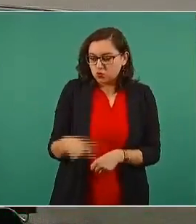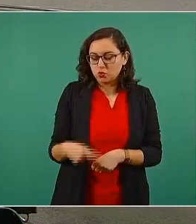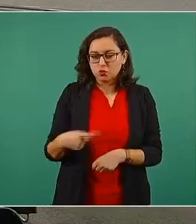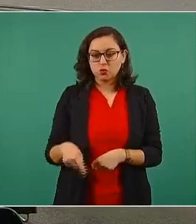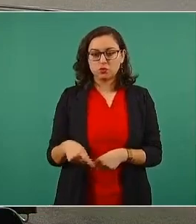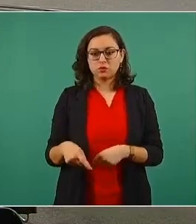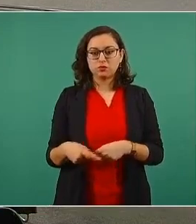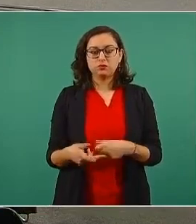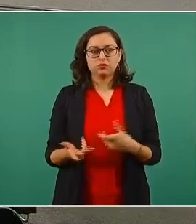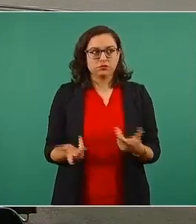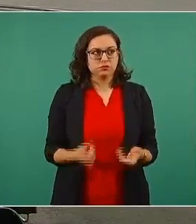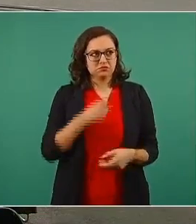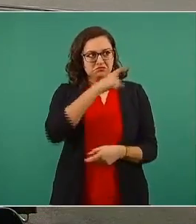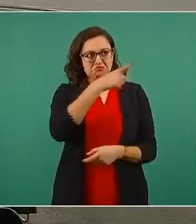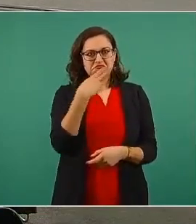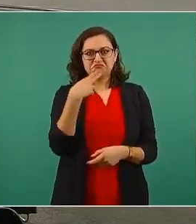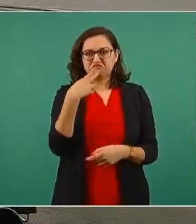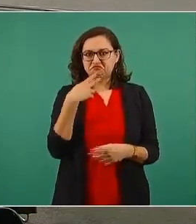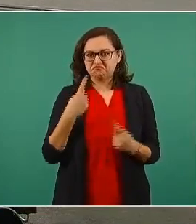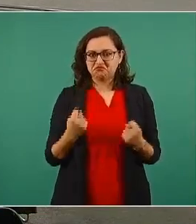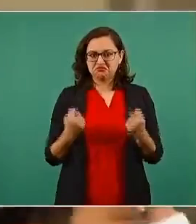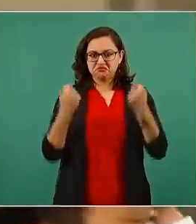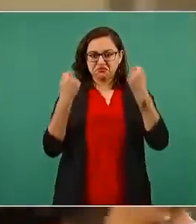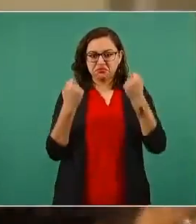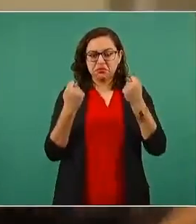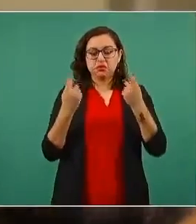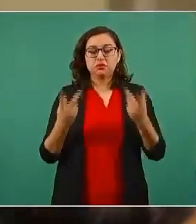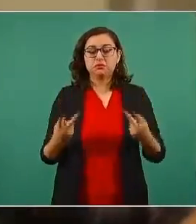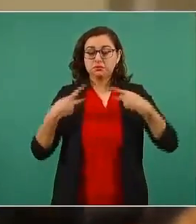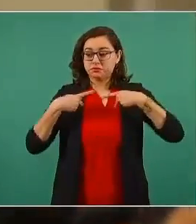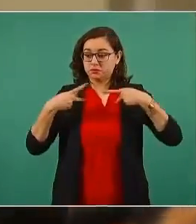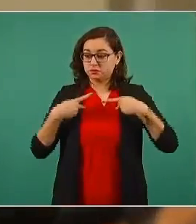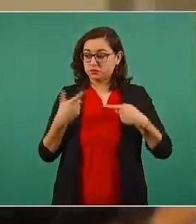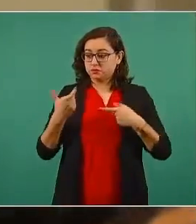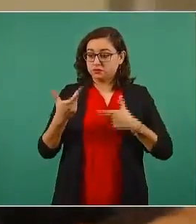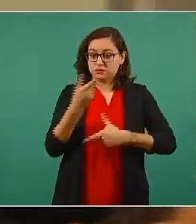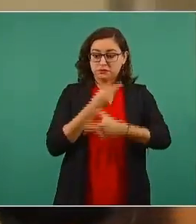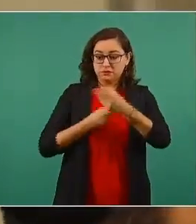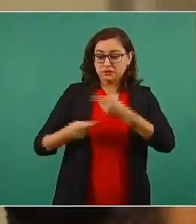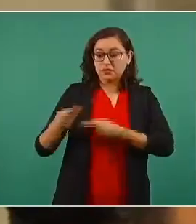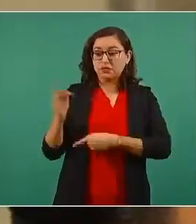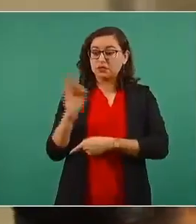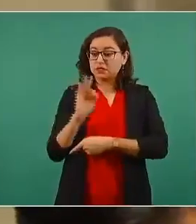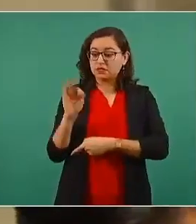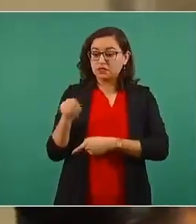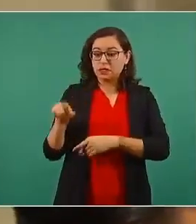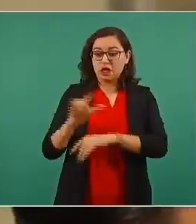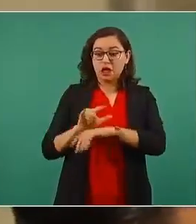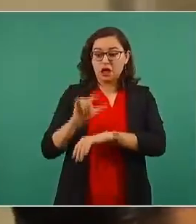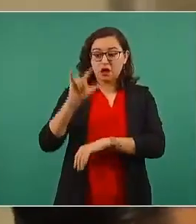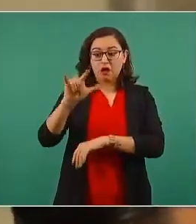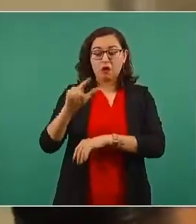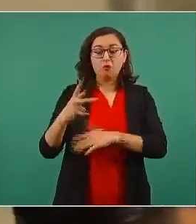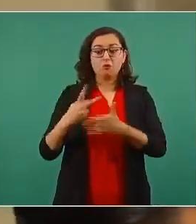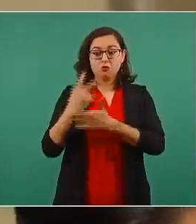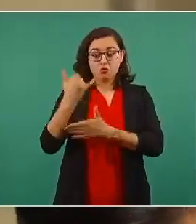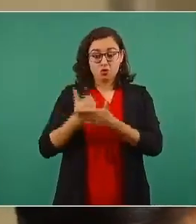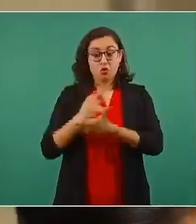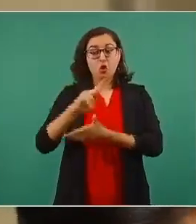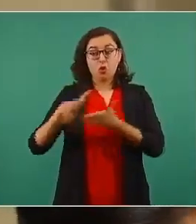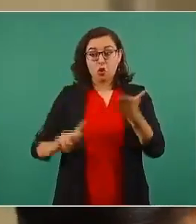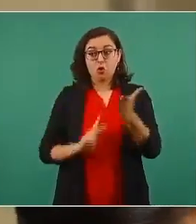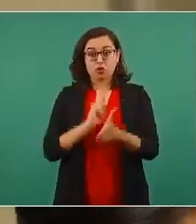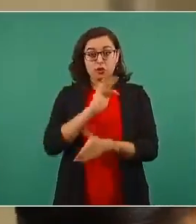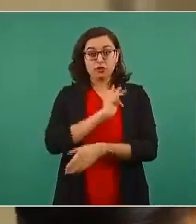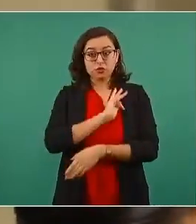territorio norteamericano. Si a los trabajadores se les devuelve lo robado, afirman, podría renacer la aerolínea. Al parecer es un proyecto que no le